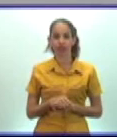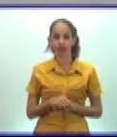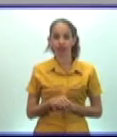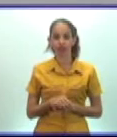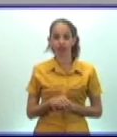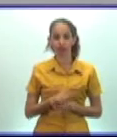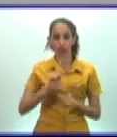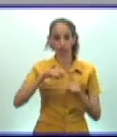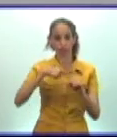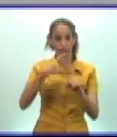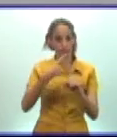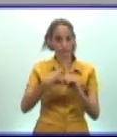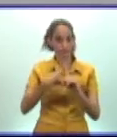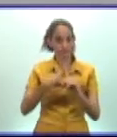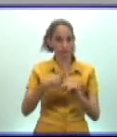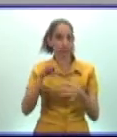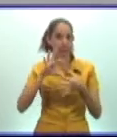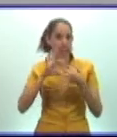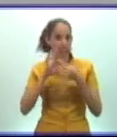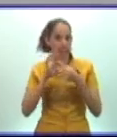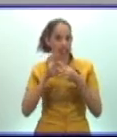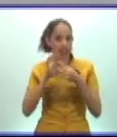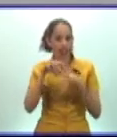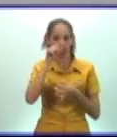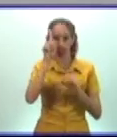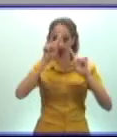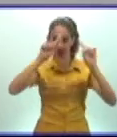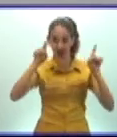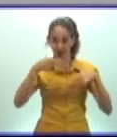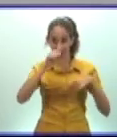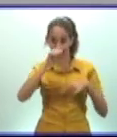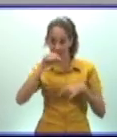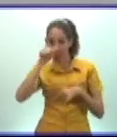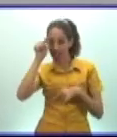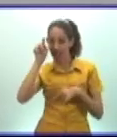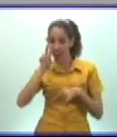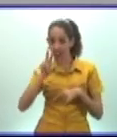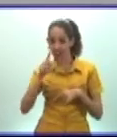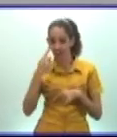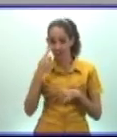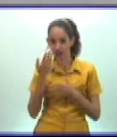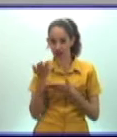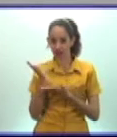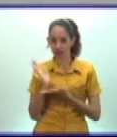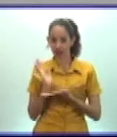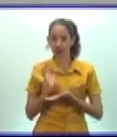2 menos f en 7/4 sobre